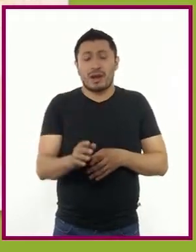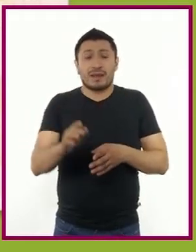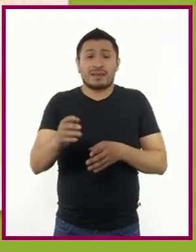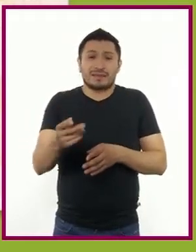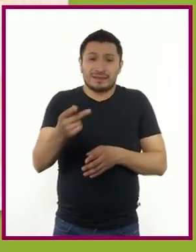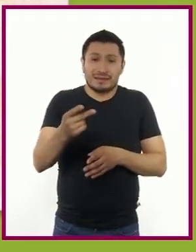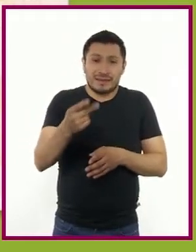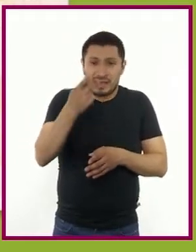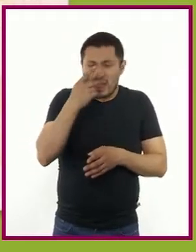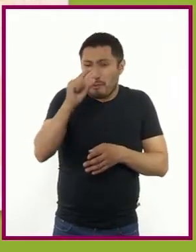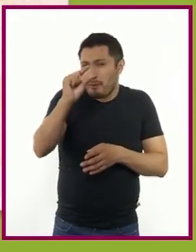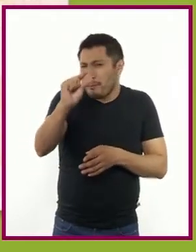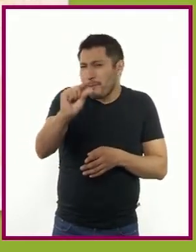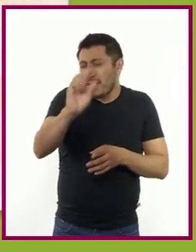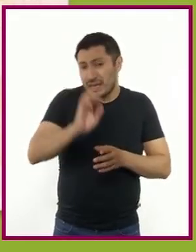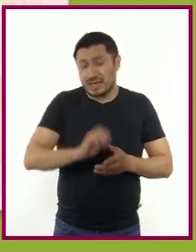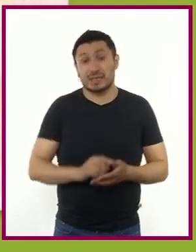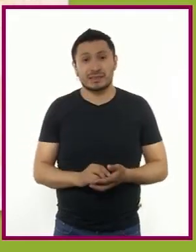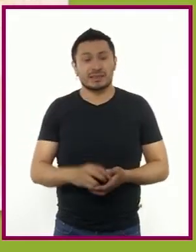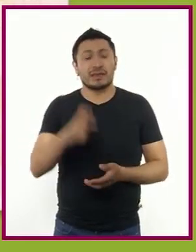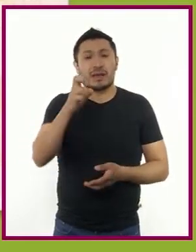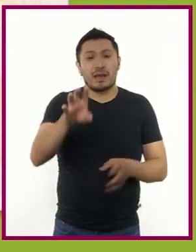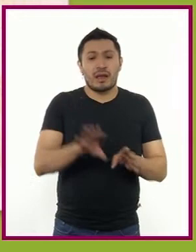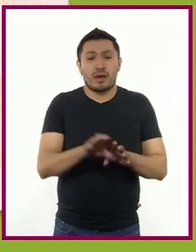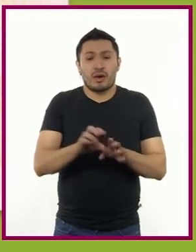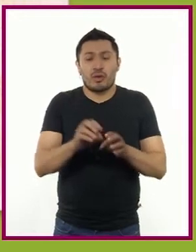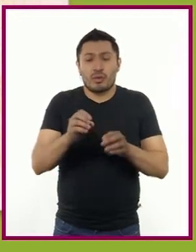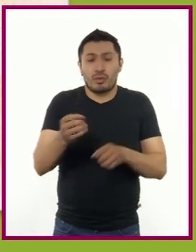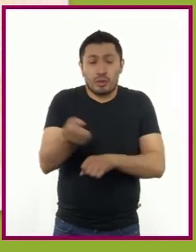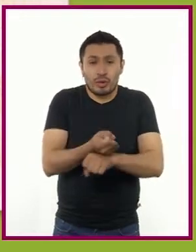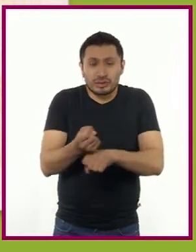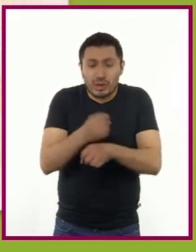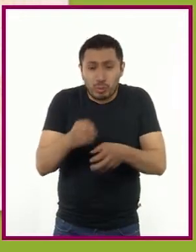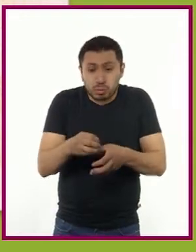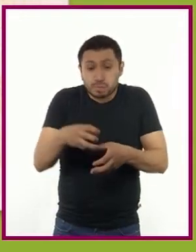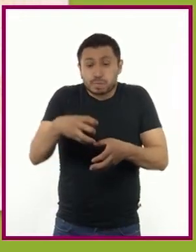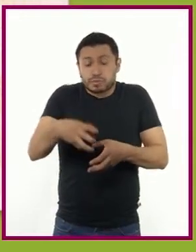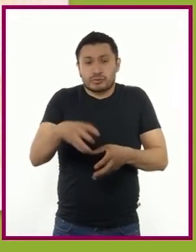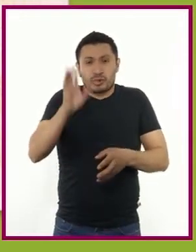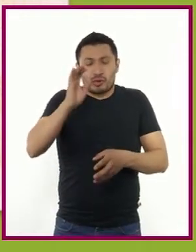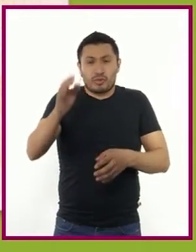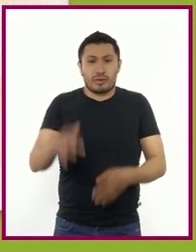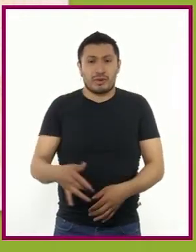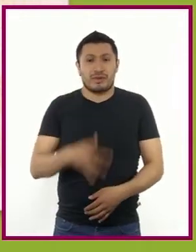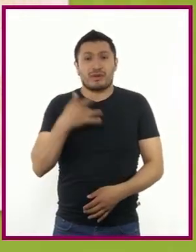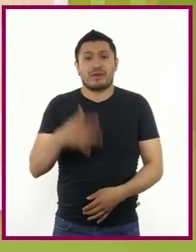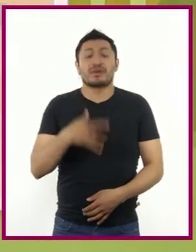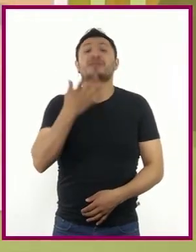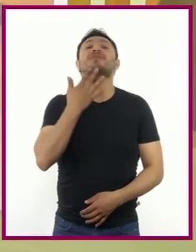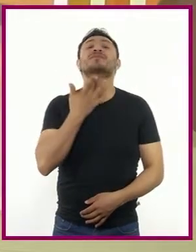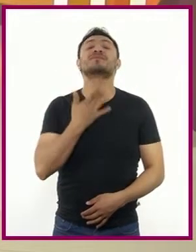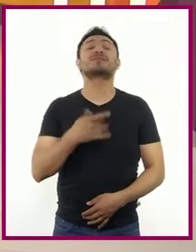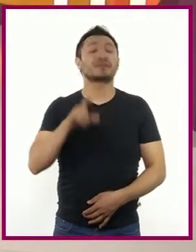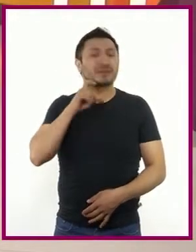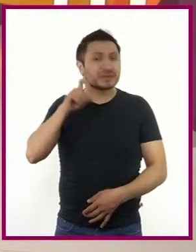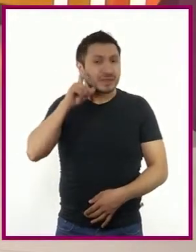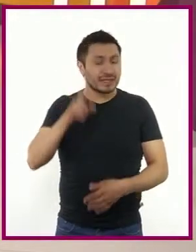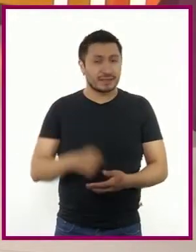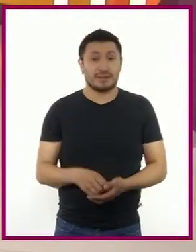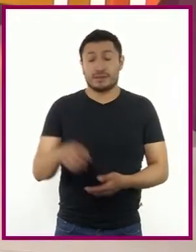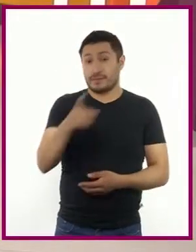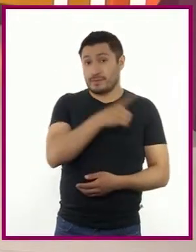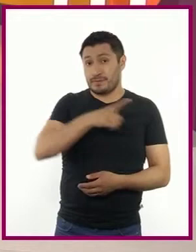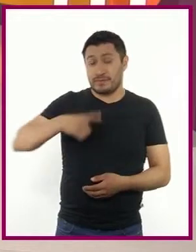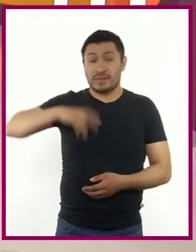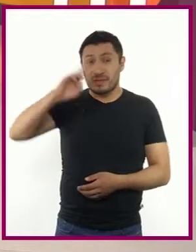nerviosas sensibles al tacto, que se hincha de sangre durante la excitación sexual. Debemos considerar